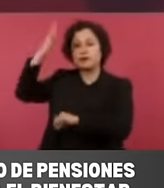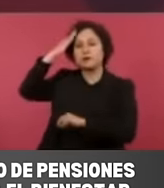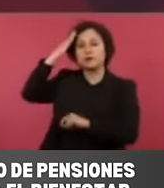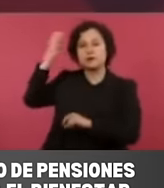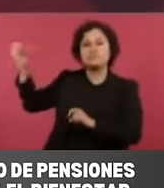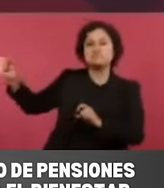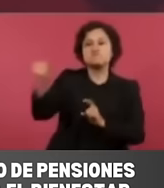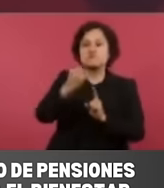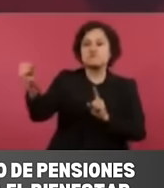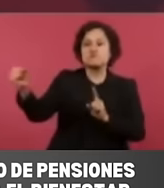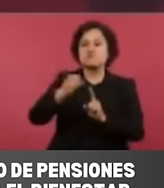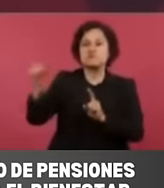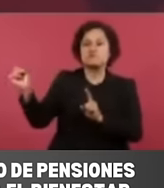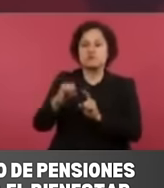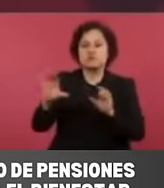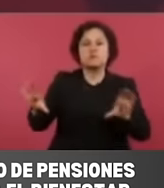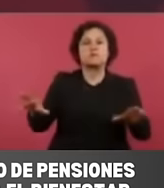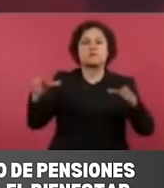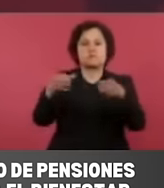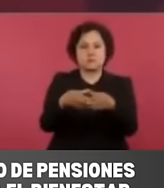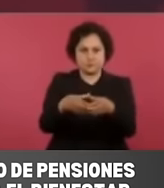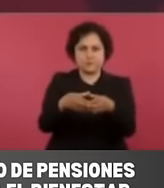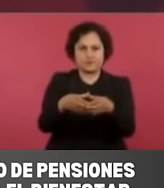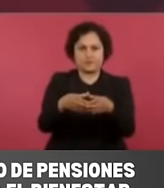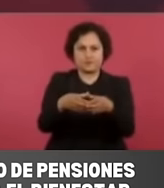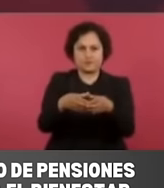Al mismo tiempo, que esa fue la segunda medida,